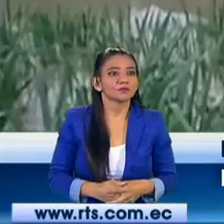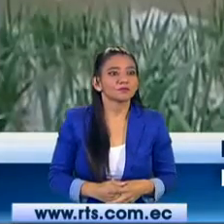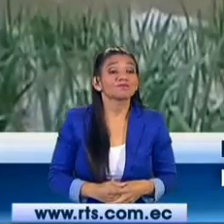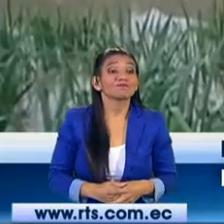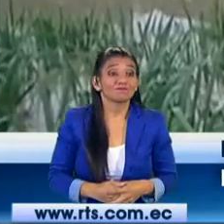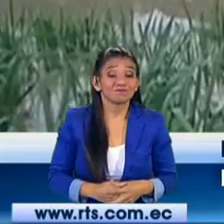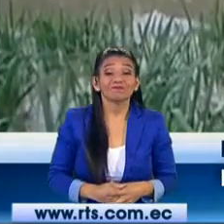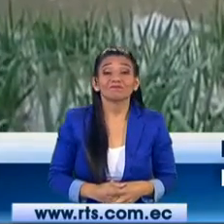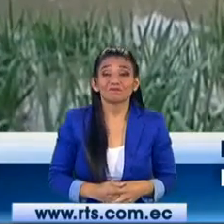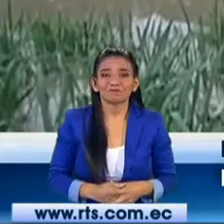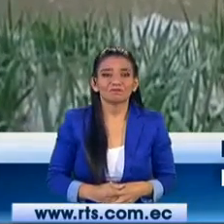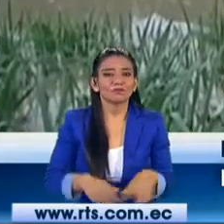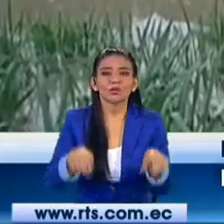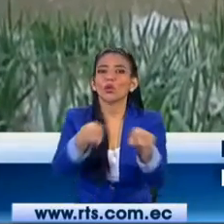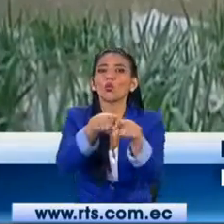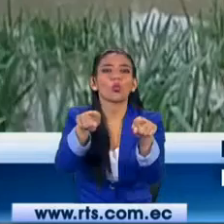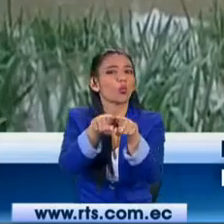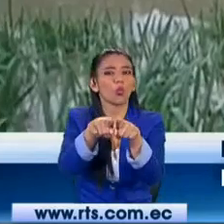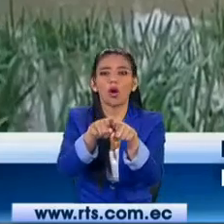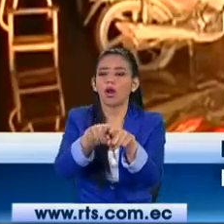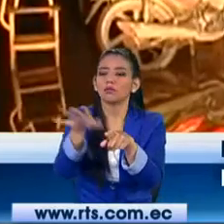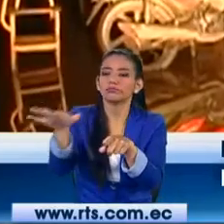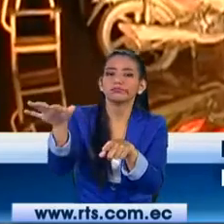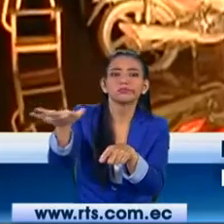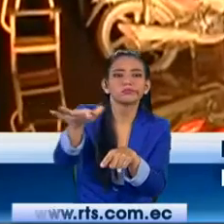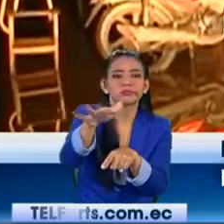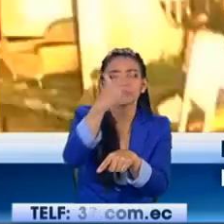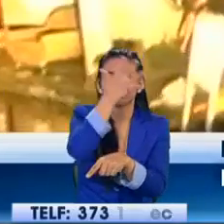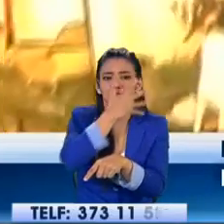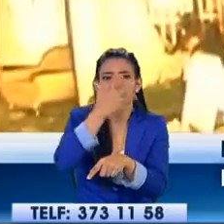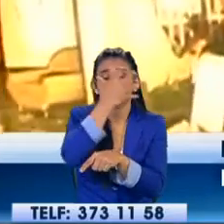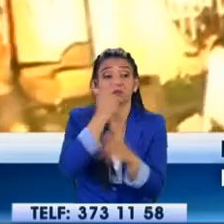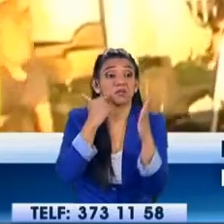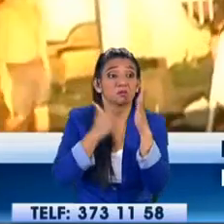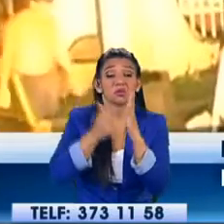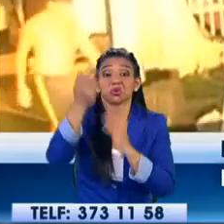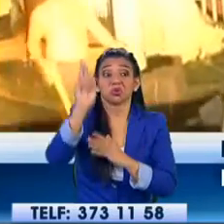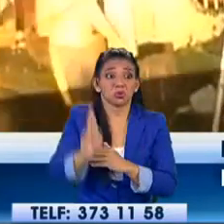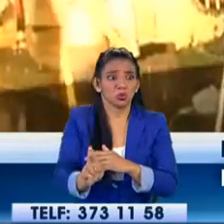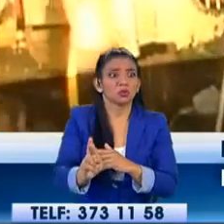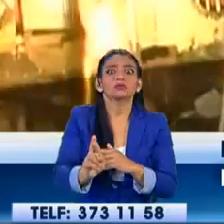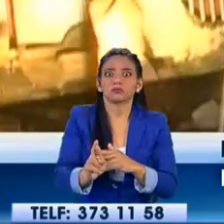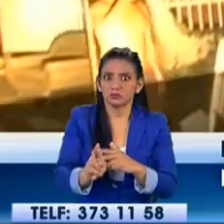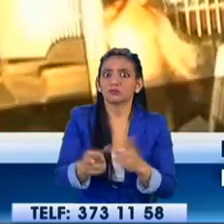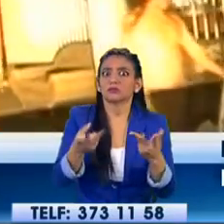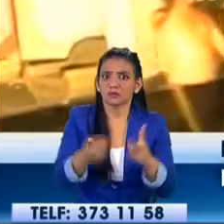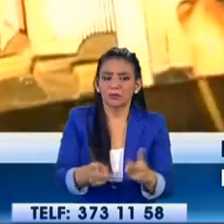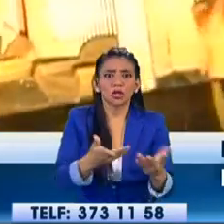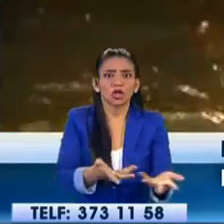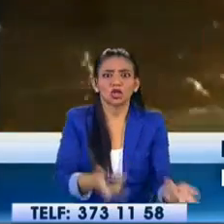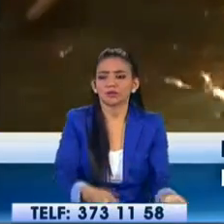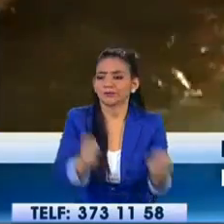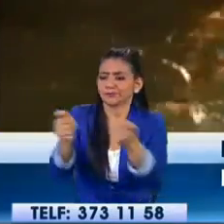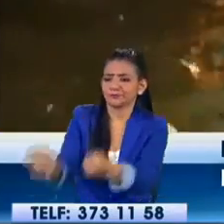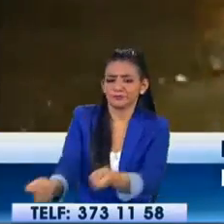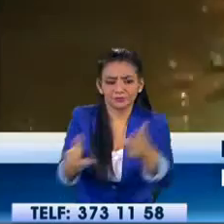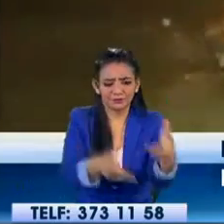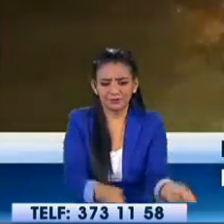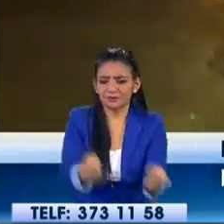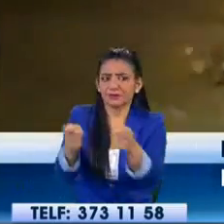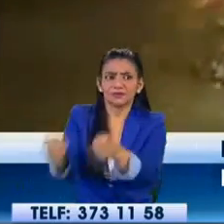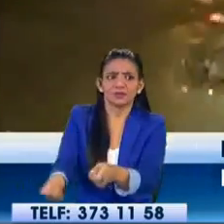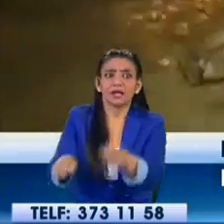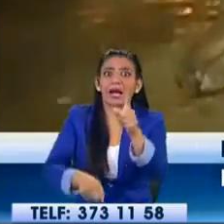El panorama era parecido en los otros puntos de la ciudad, en el sur de la urbe. El agua les obligó a sacar las cosas a la calle. Muchos